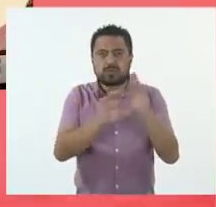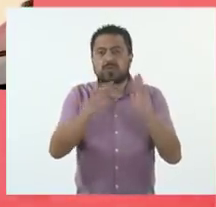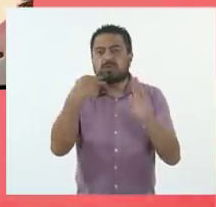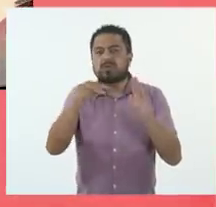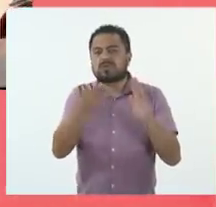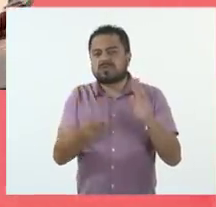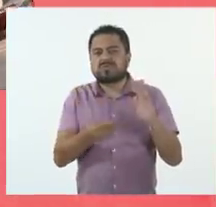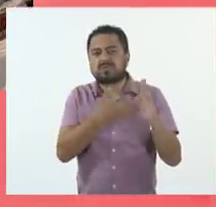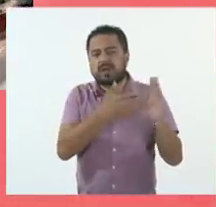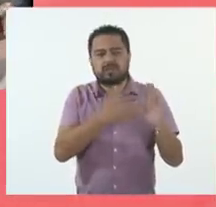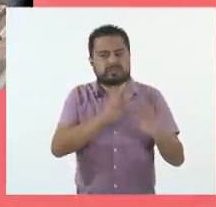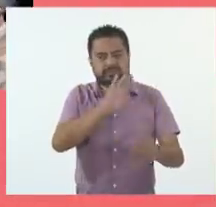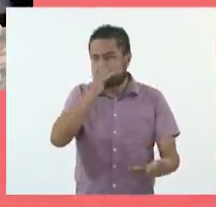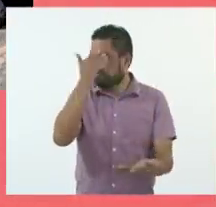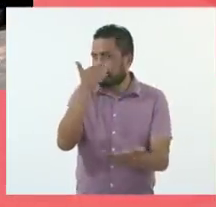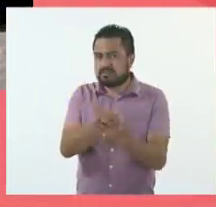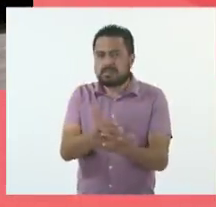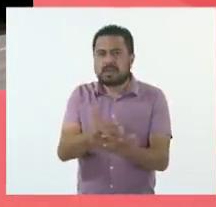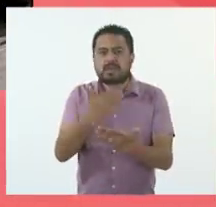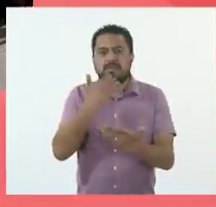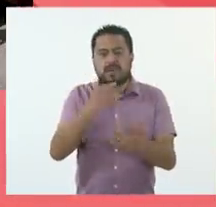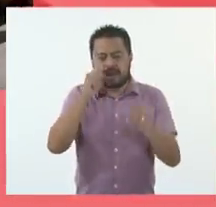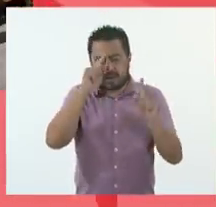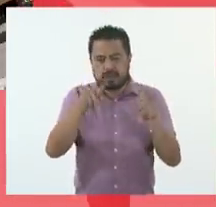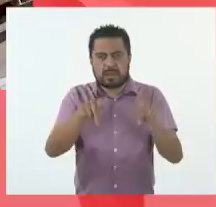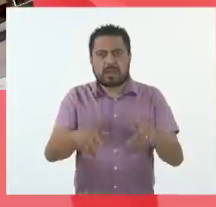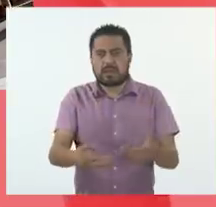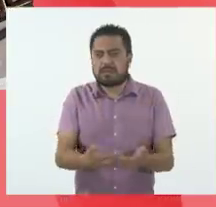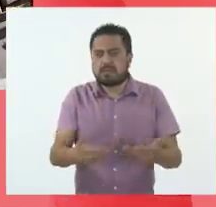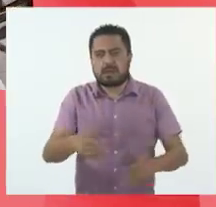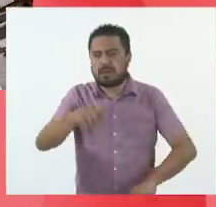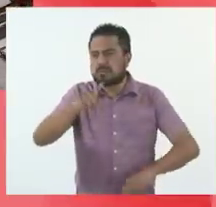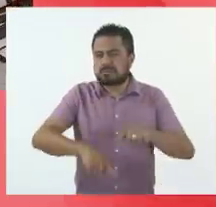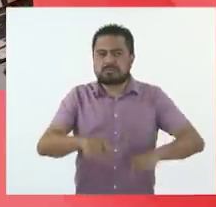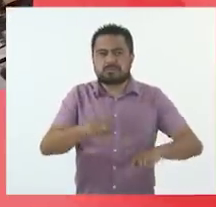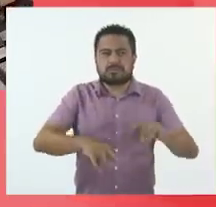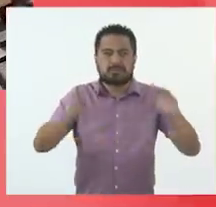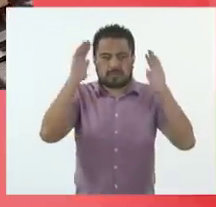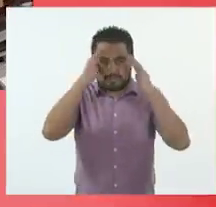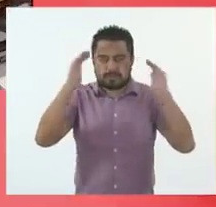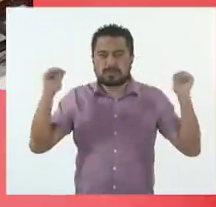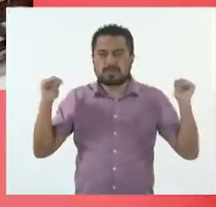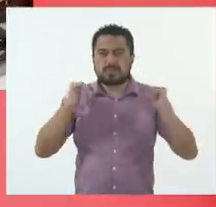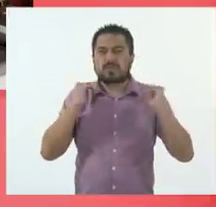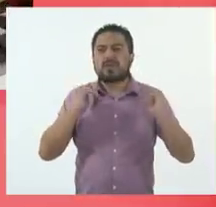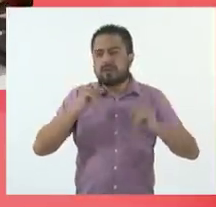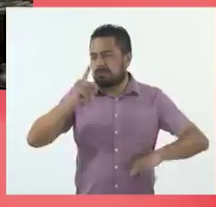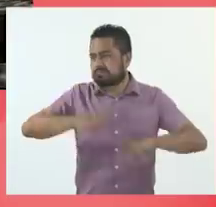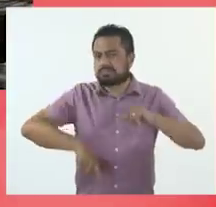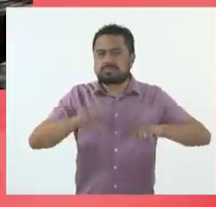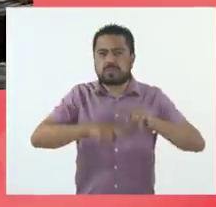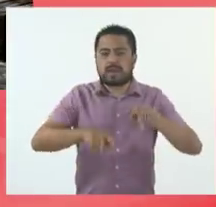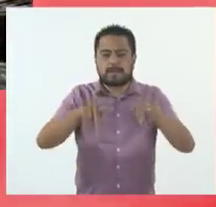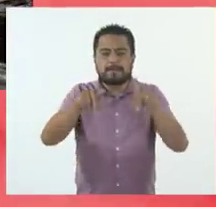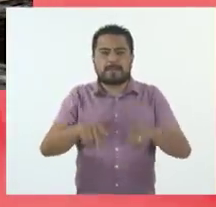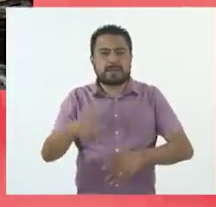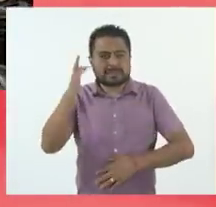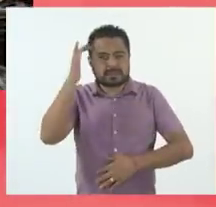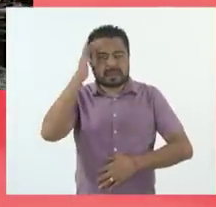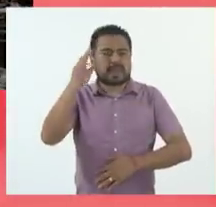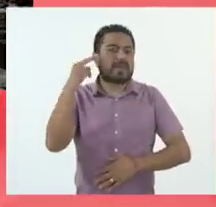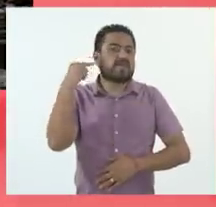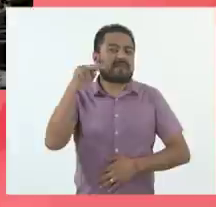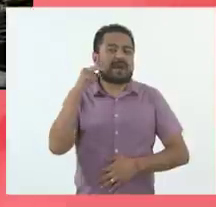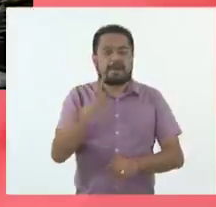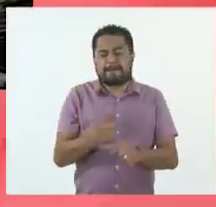un alto definitivo a los bienes del clero. Pierden terrenos, pierden conventos y pierden panteones. Entonces, el Panteón de la Santa Veracruz es